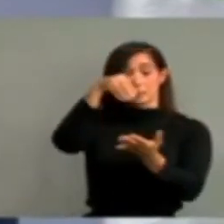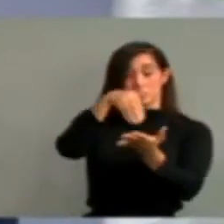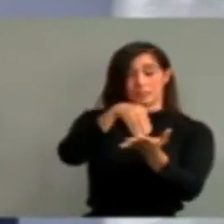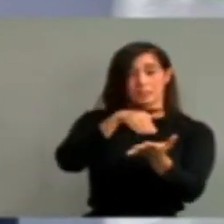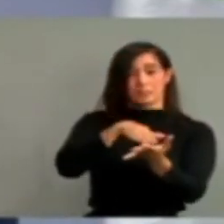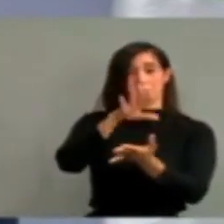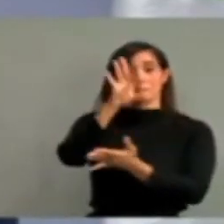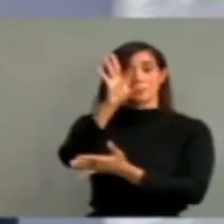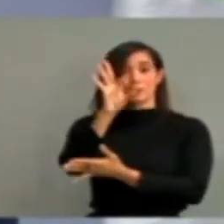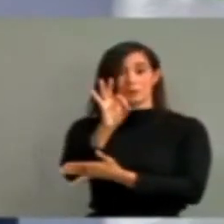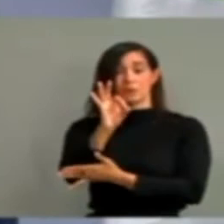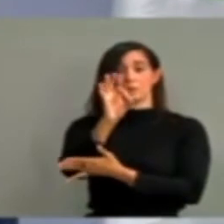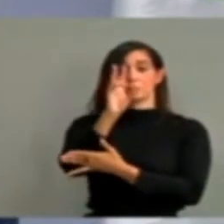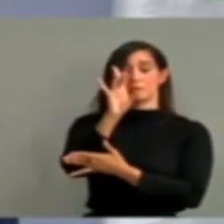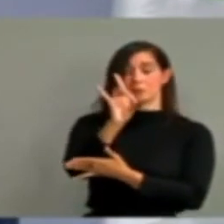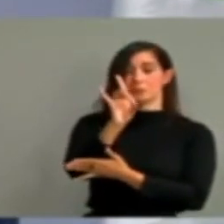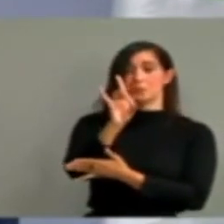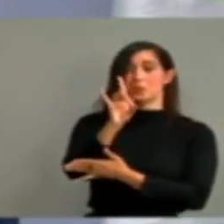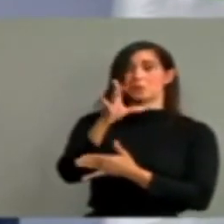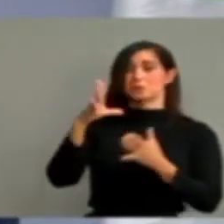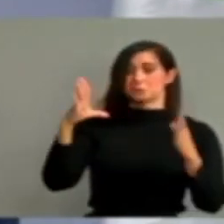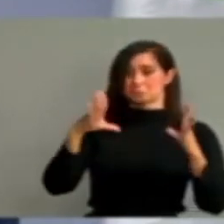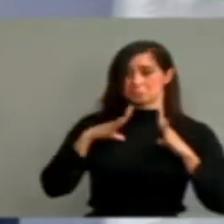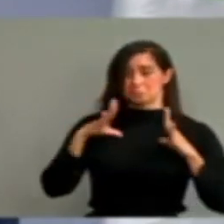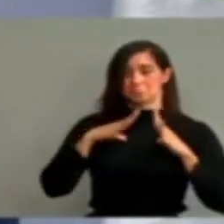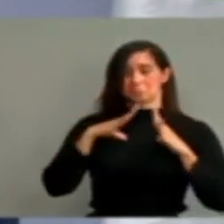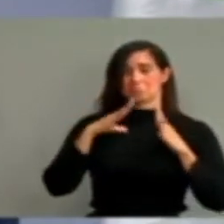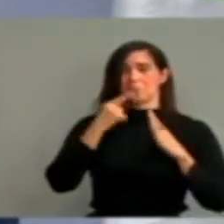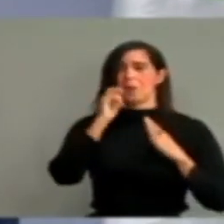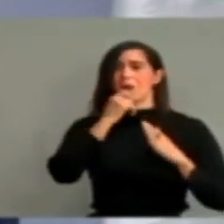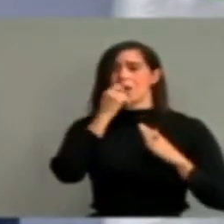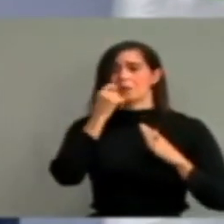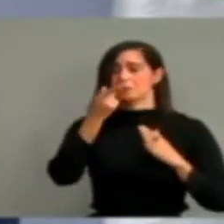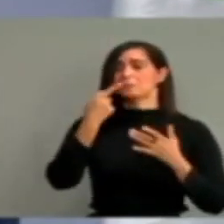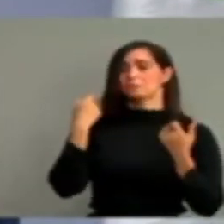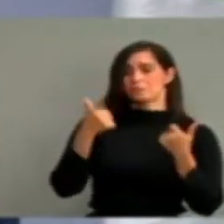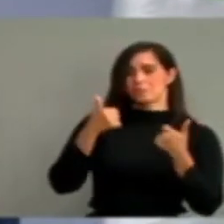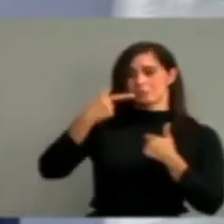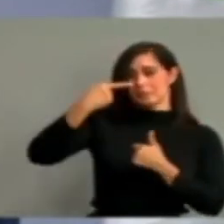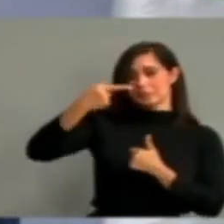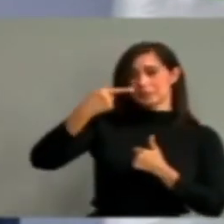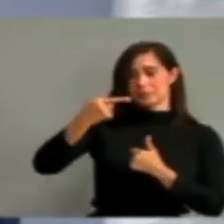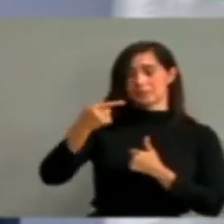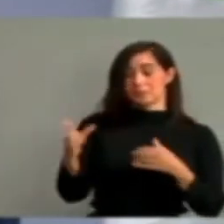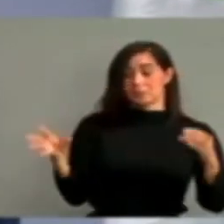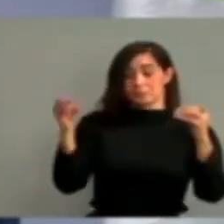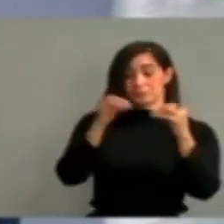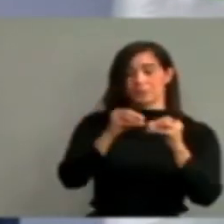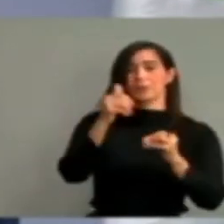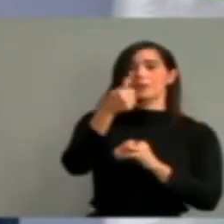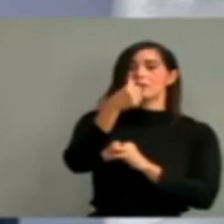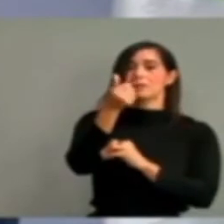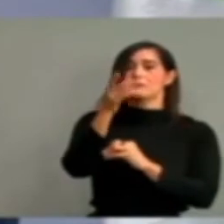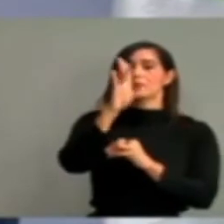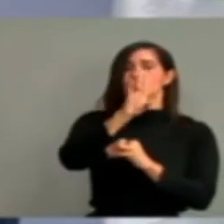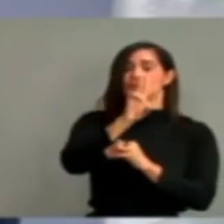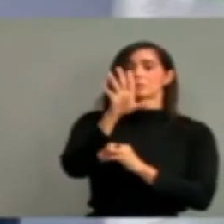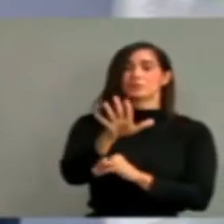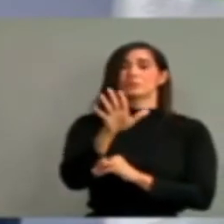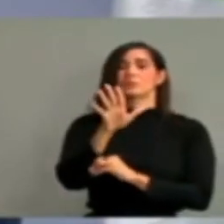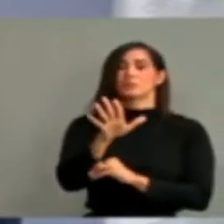6.908 descartados por pruebas de laboratorio y un acumulado de 10 mil 75